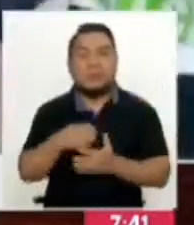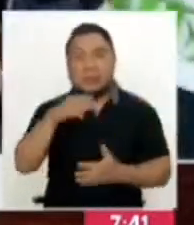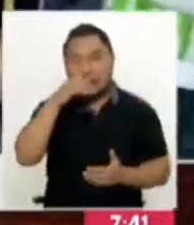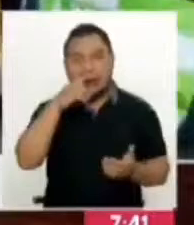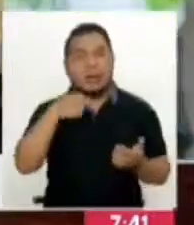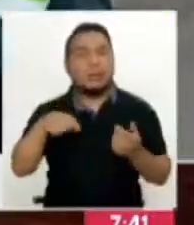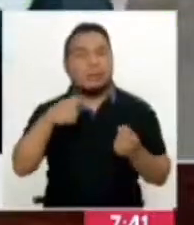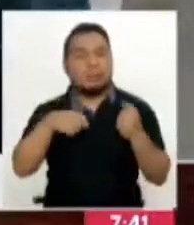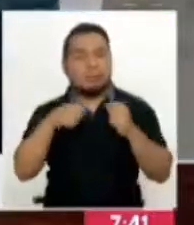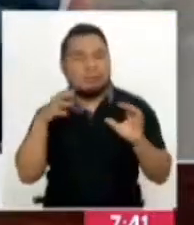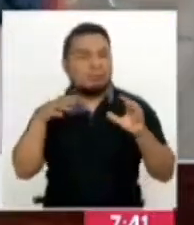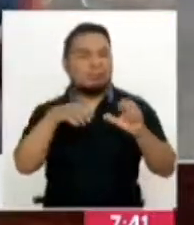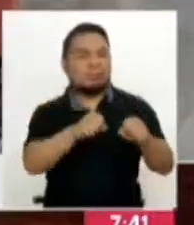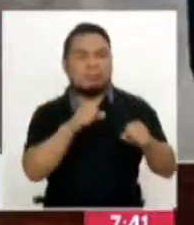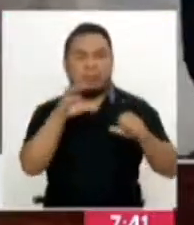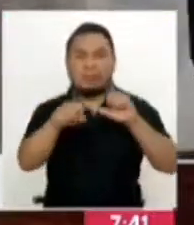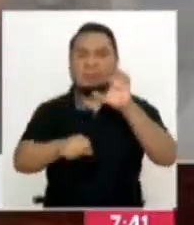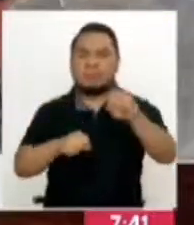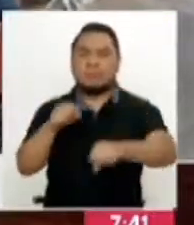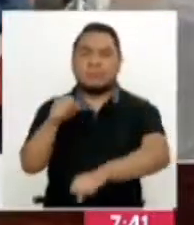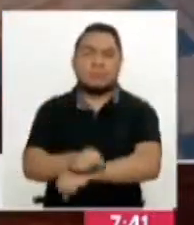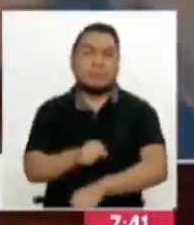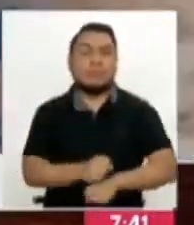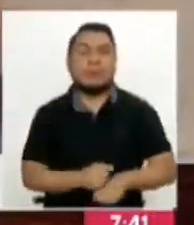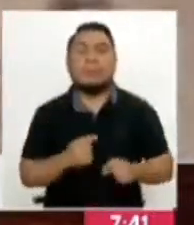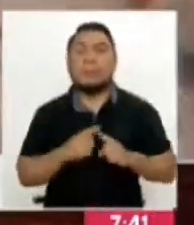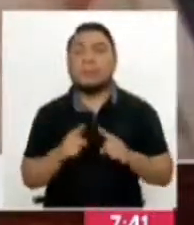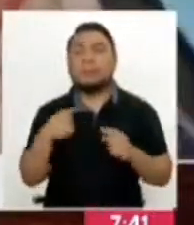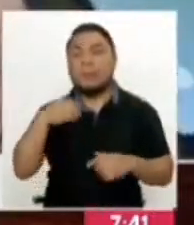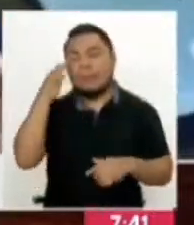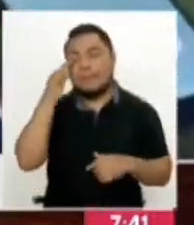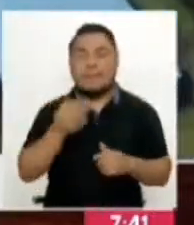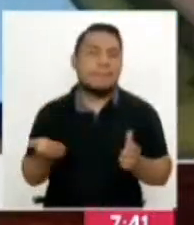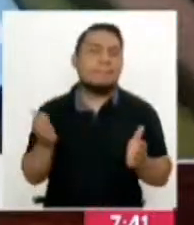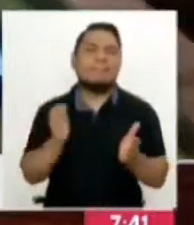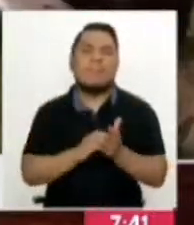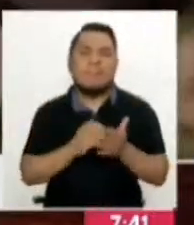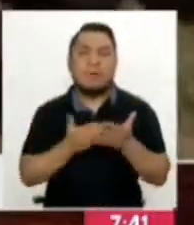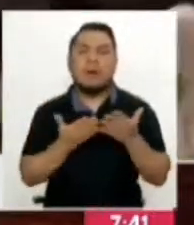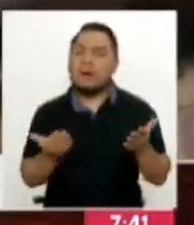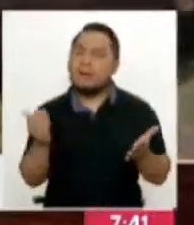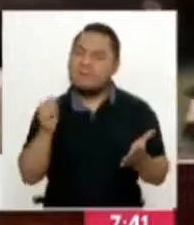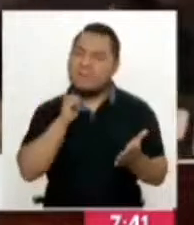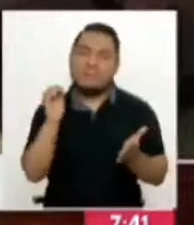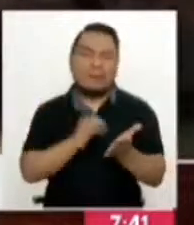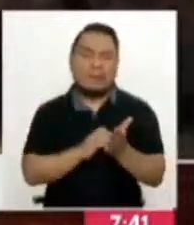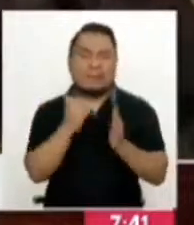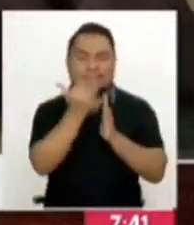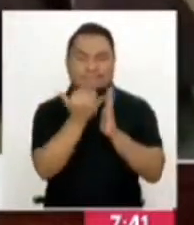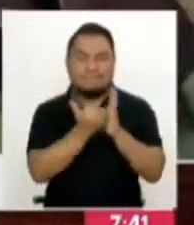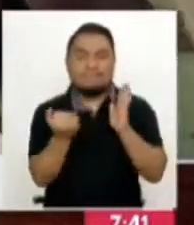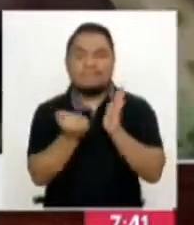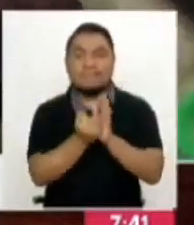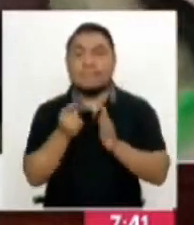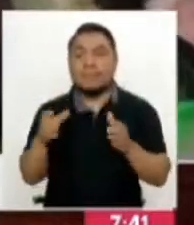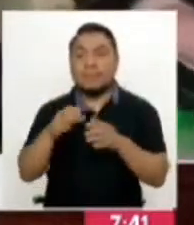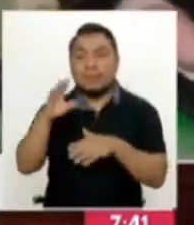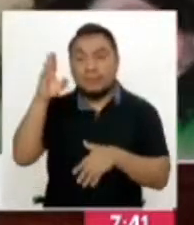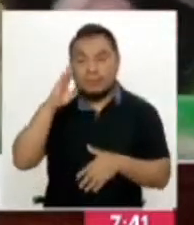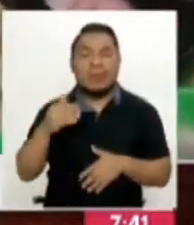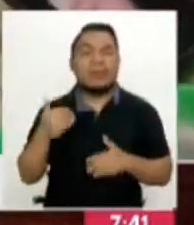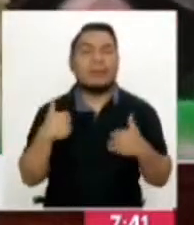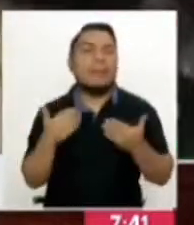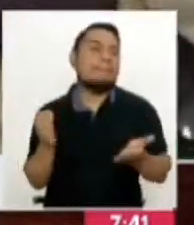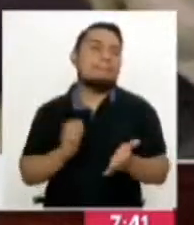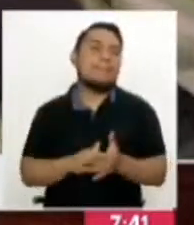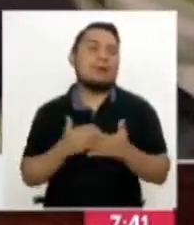narcotráfico, pero creo que es importante que se tomen medidas a fin de que a nivel policial tengamos mayores